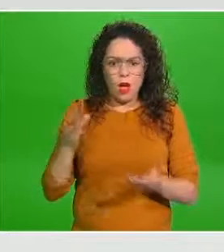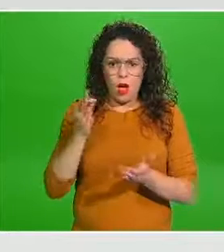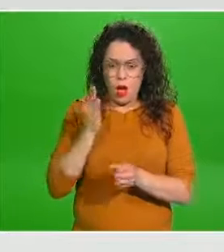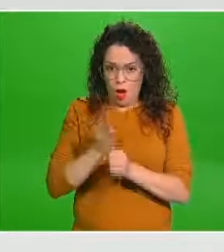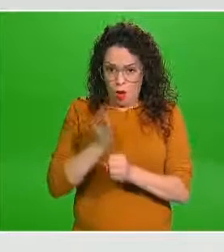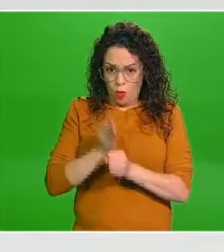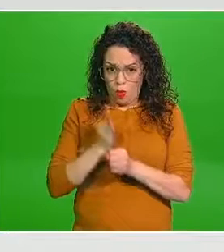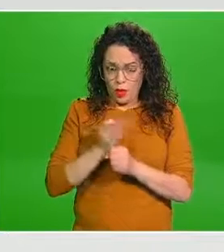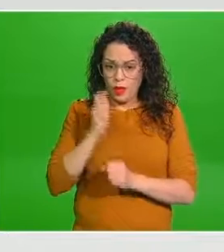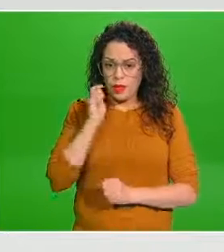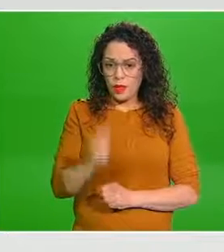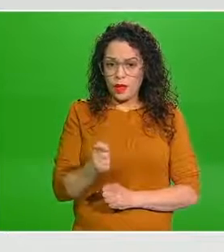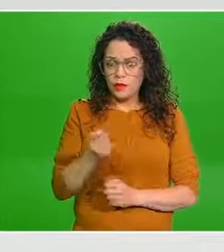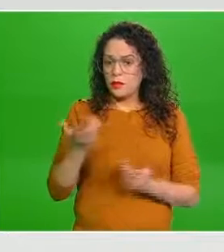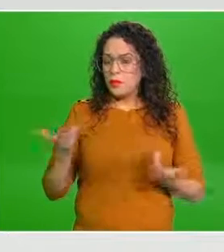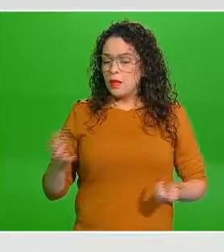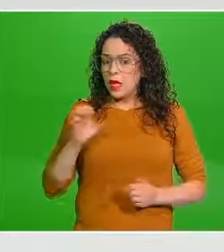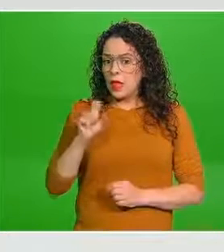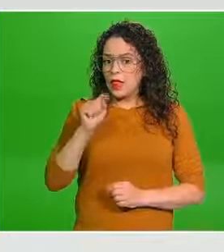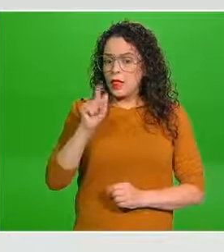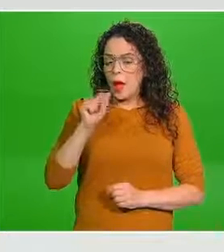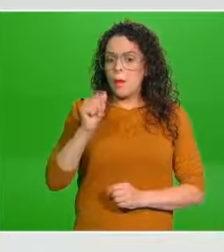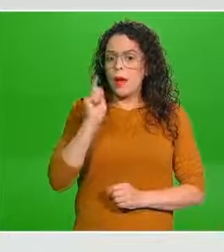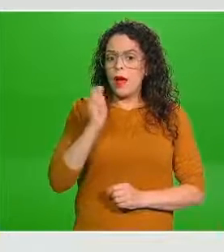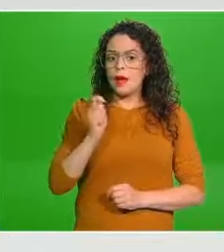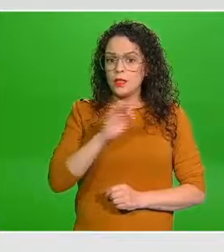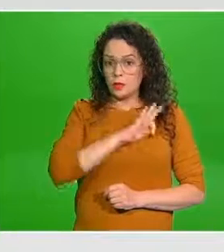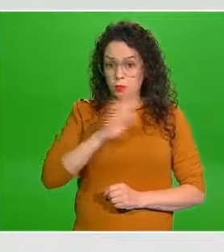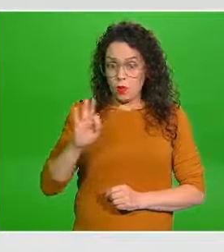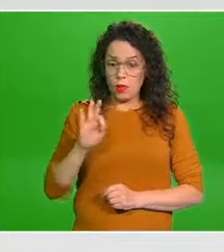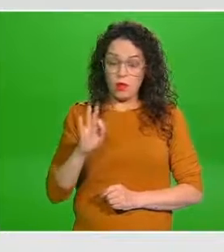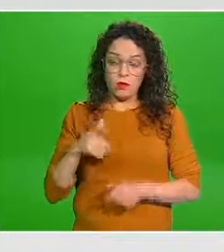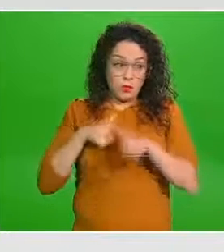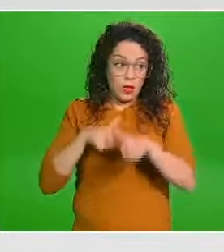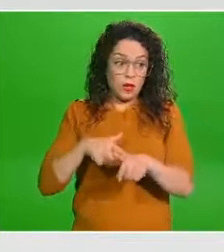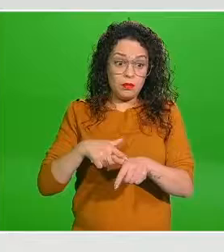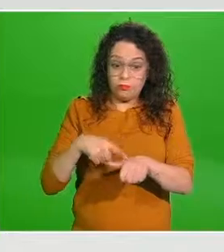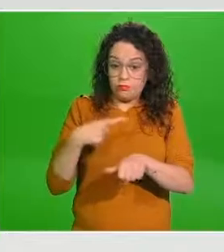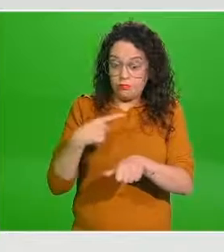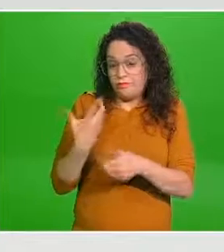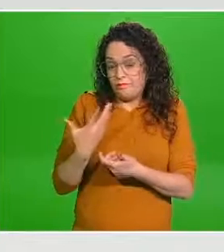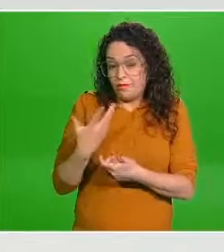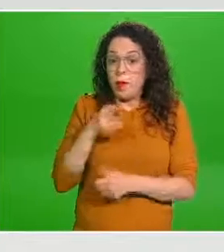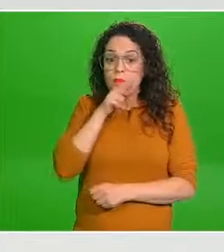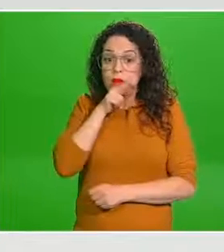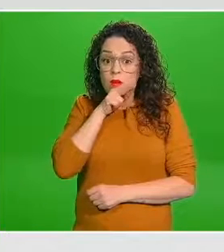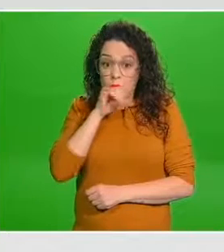etapa para mantener atención, la alerta?